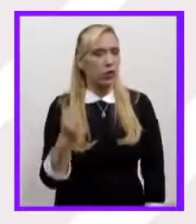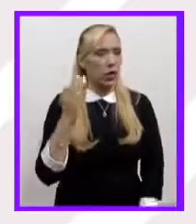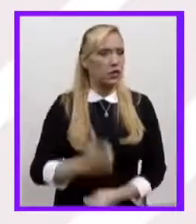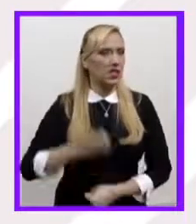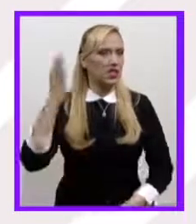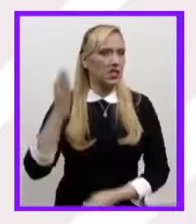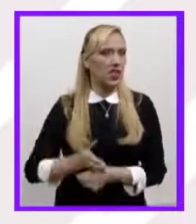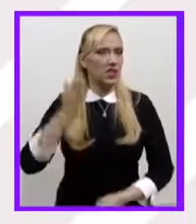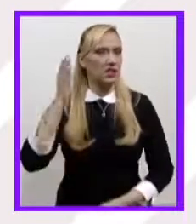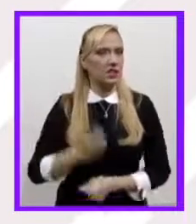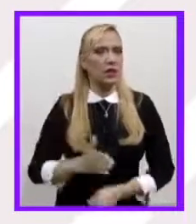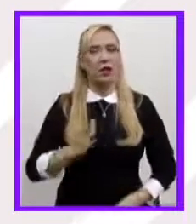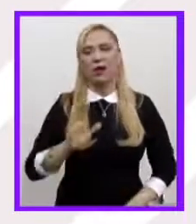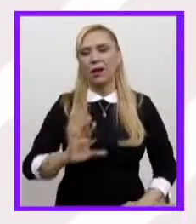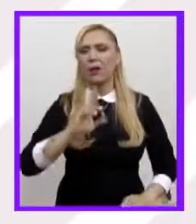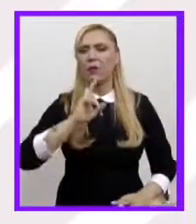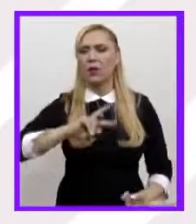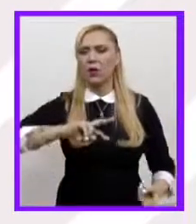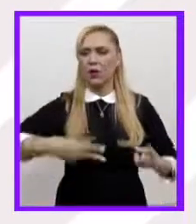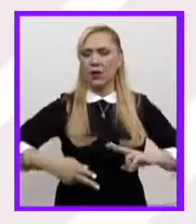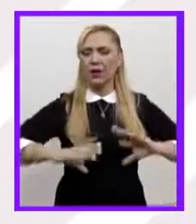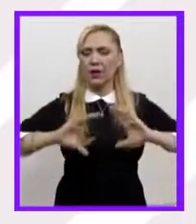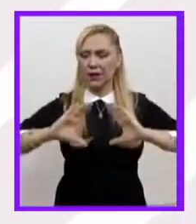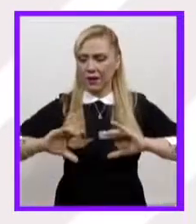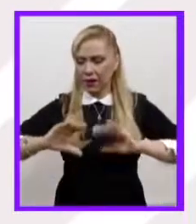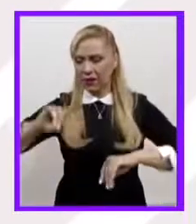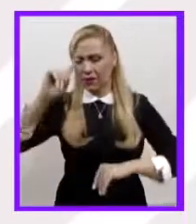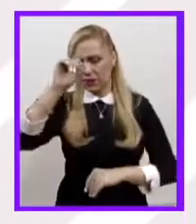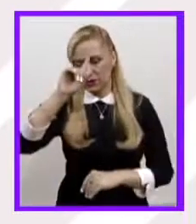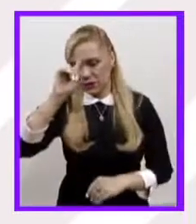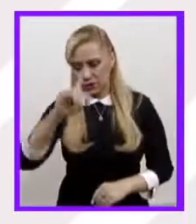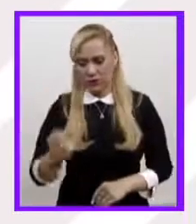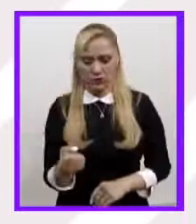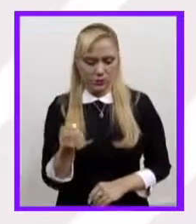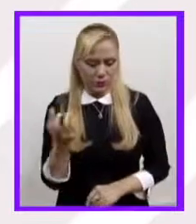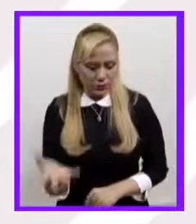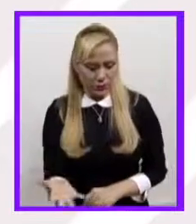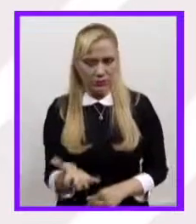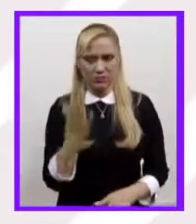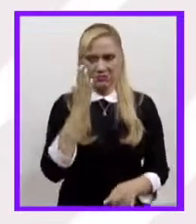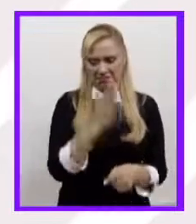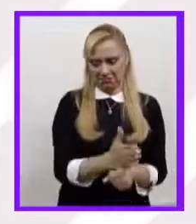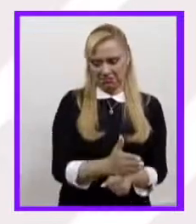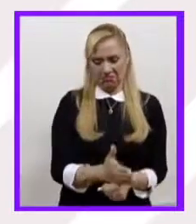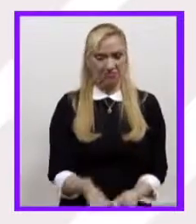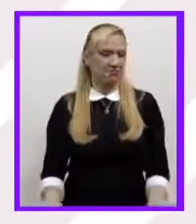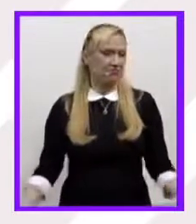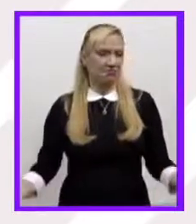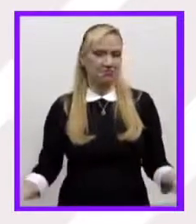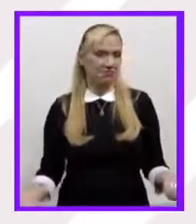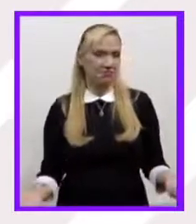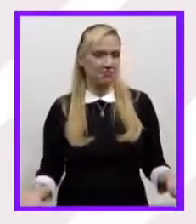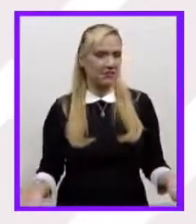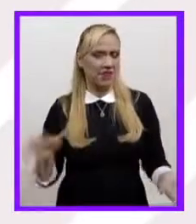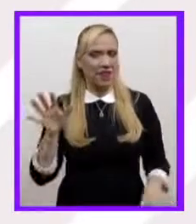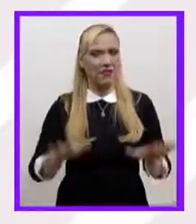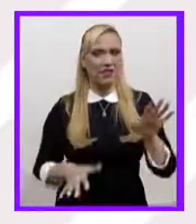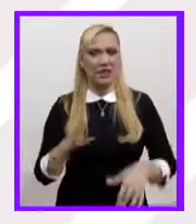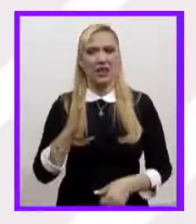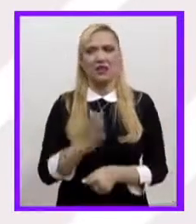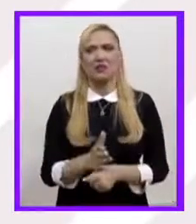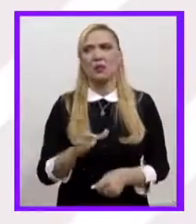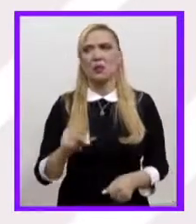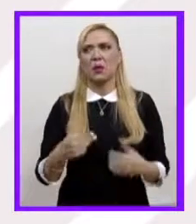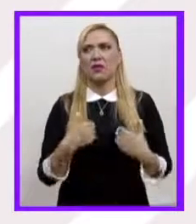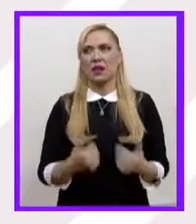forma pedagógica que puede ser menos efectivo un castigo que una digamos, educar